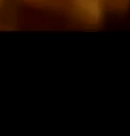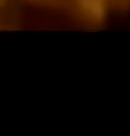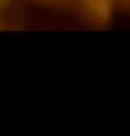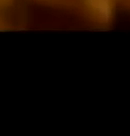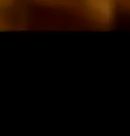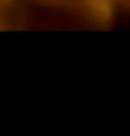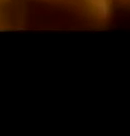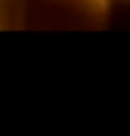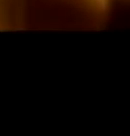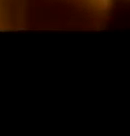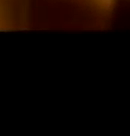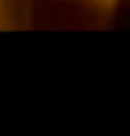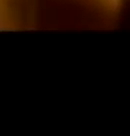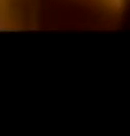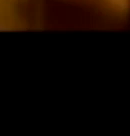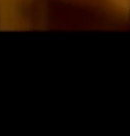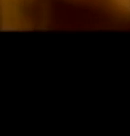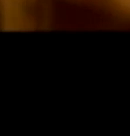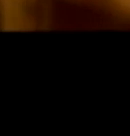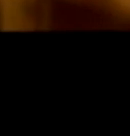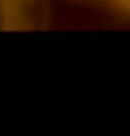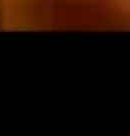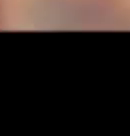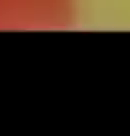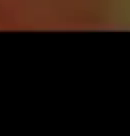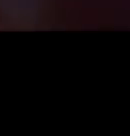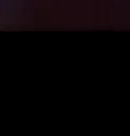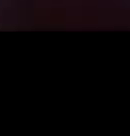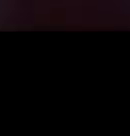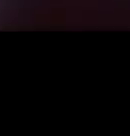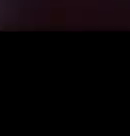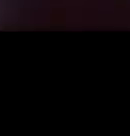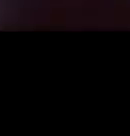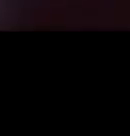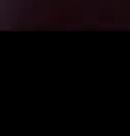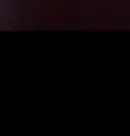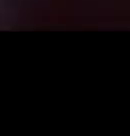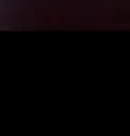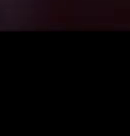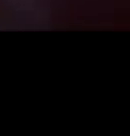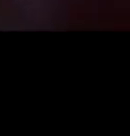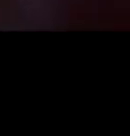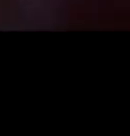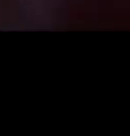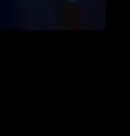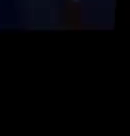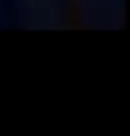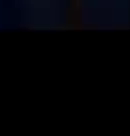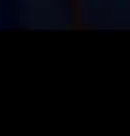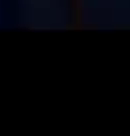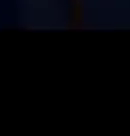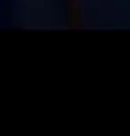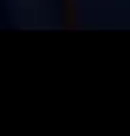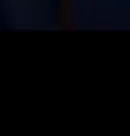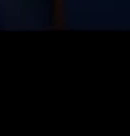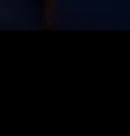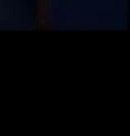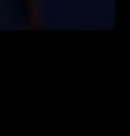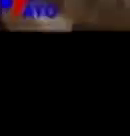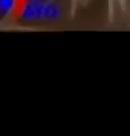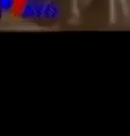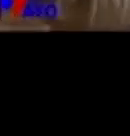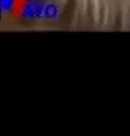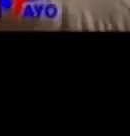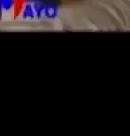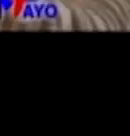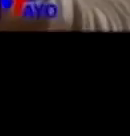Y el sol cuelga a mis espaldas optimismo. Hay banderas en balcones y